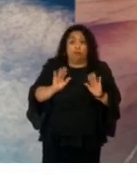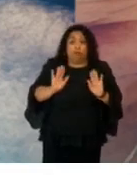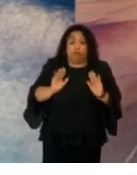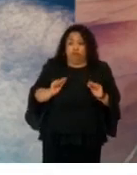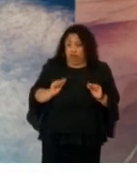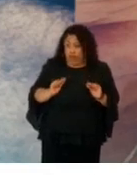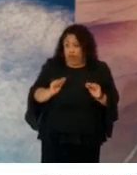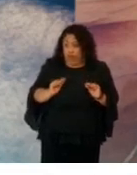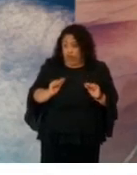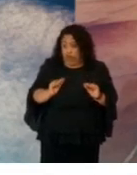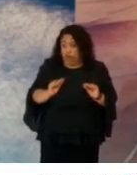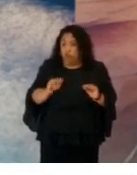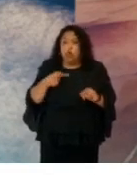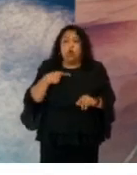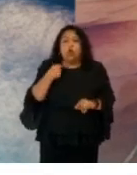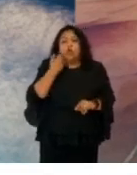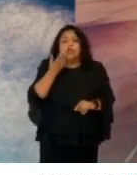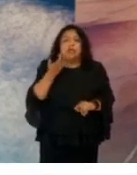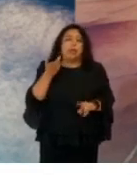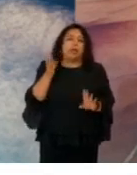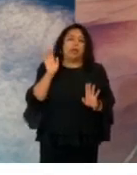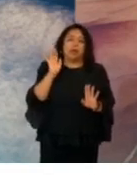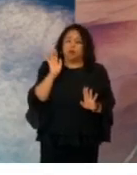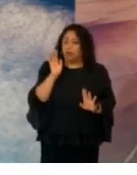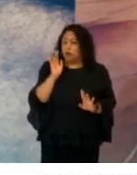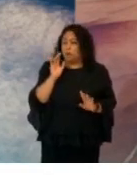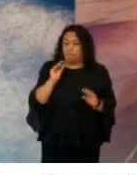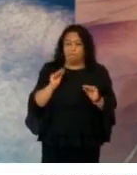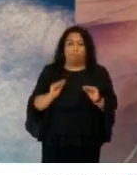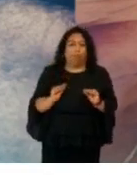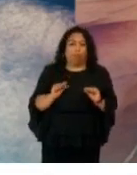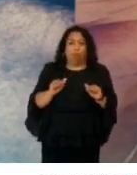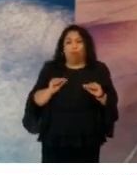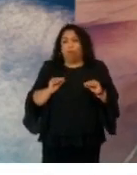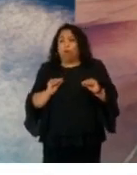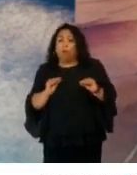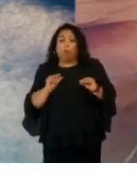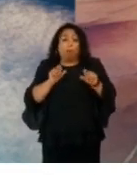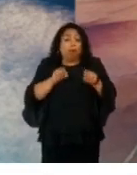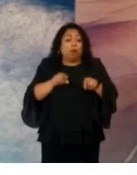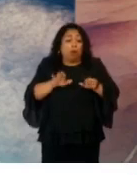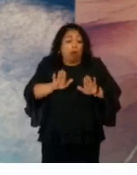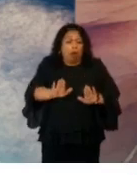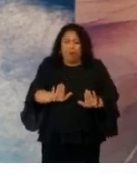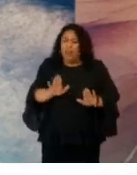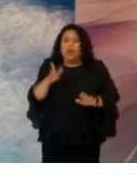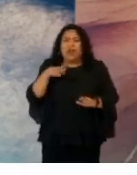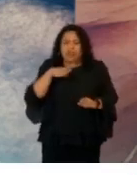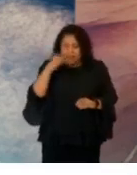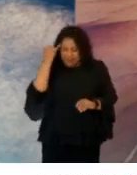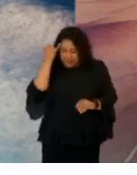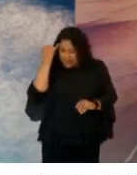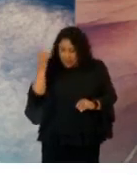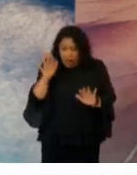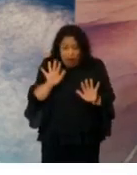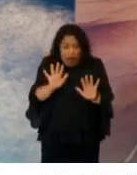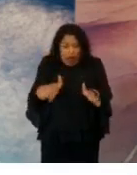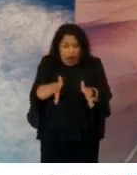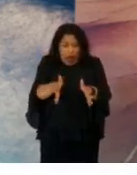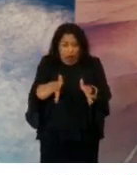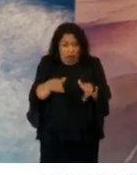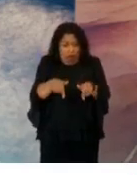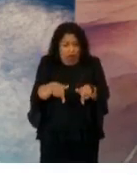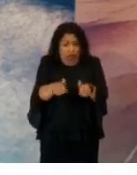quiero acusar de inmovilidad o de conservadurismo, pero hay una idea de que las cosas